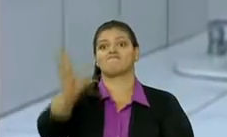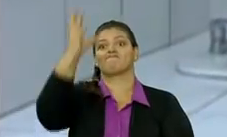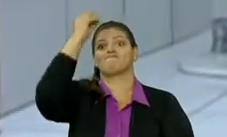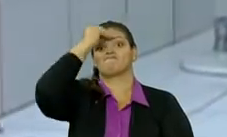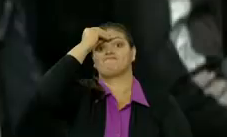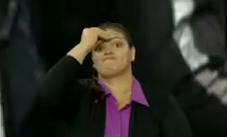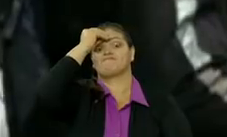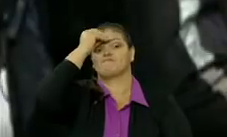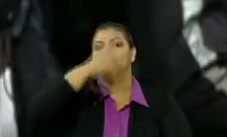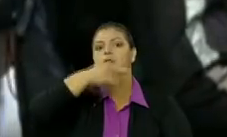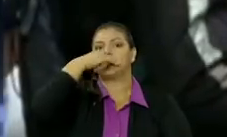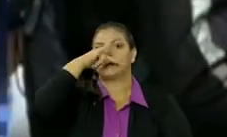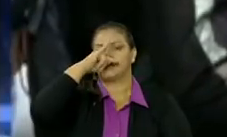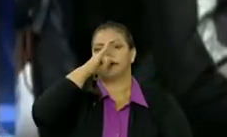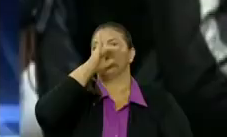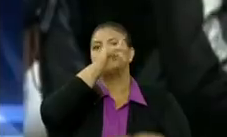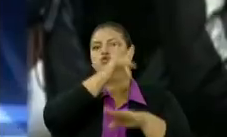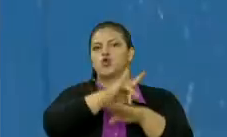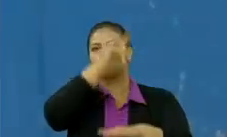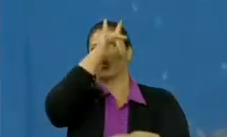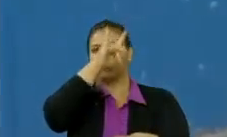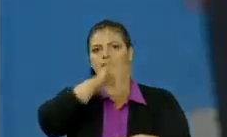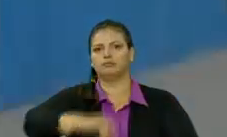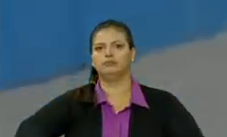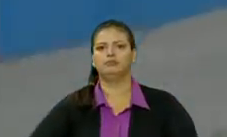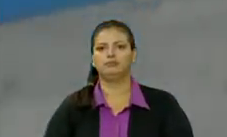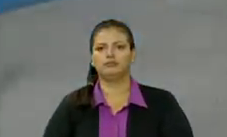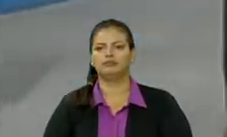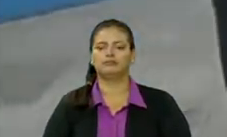otros puntos de la urbe, informó Julio César Saona.